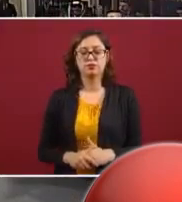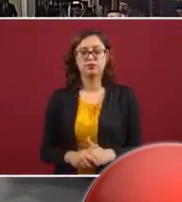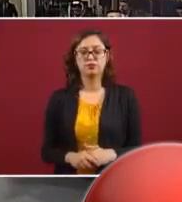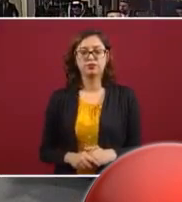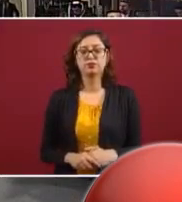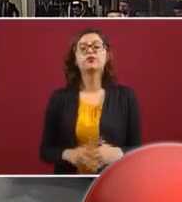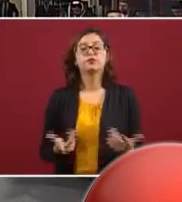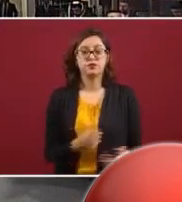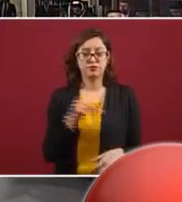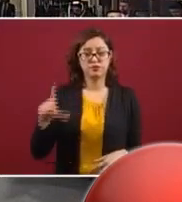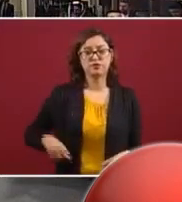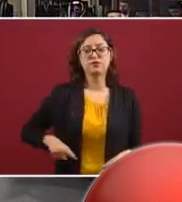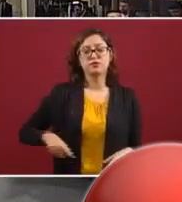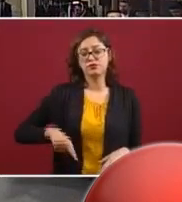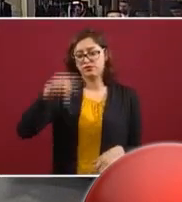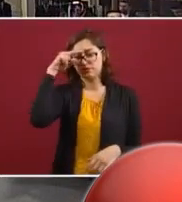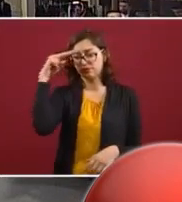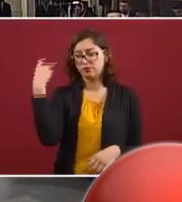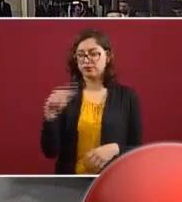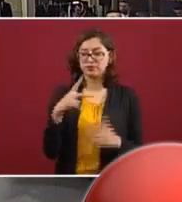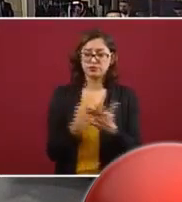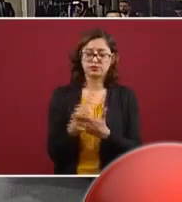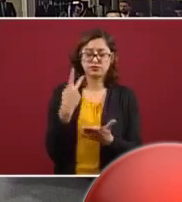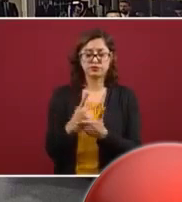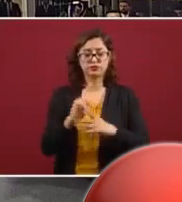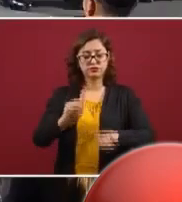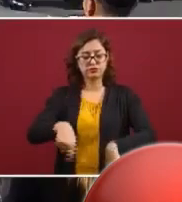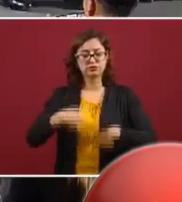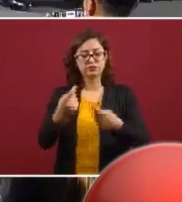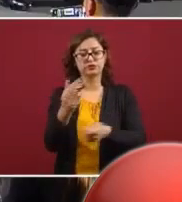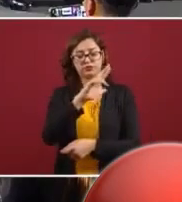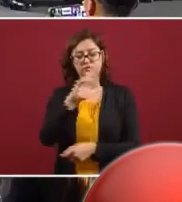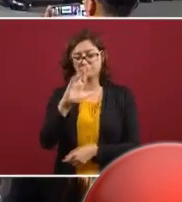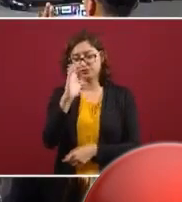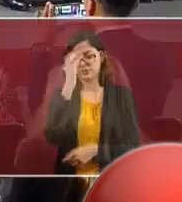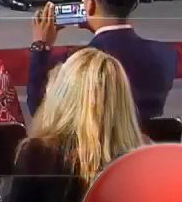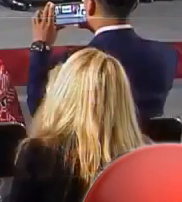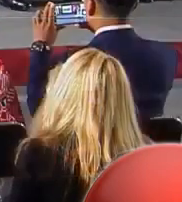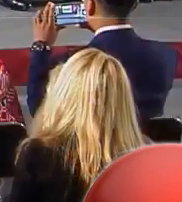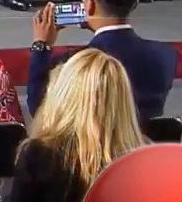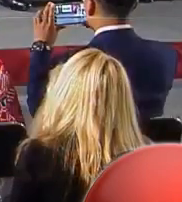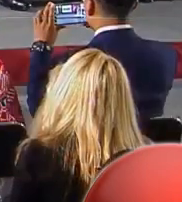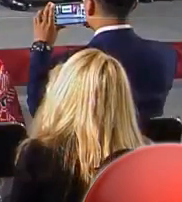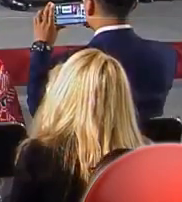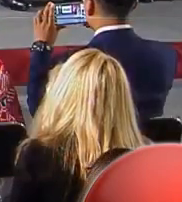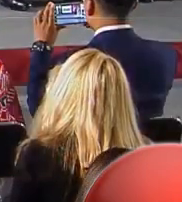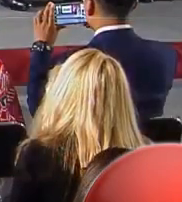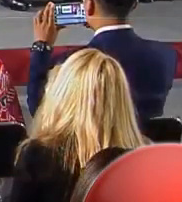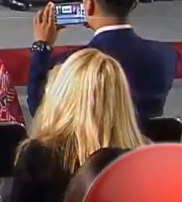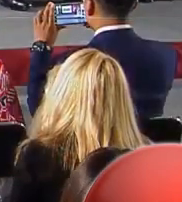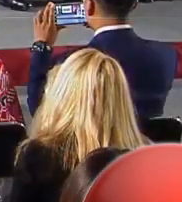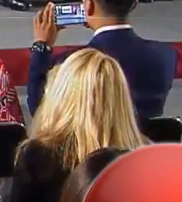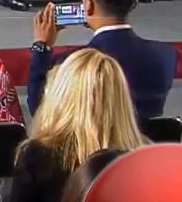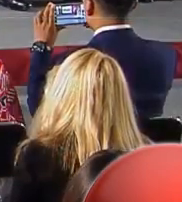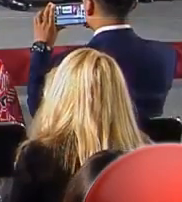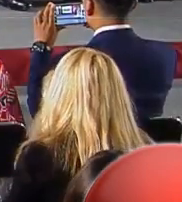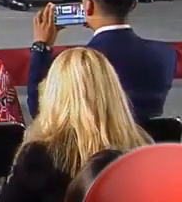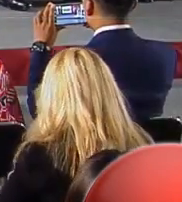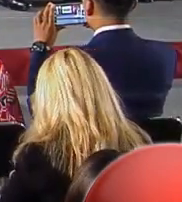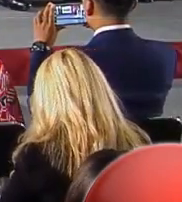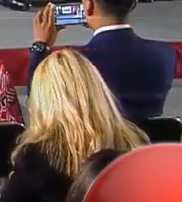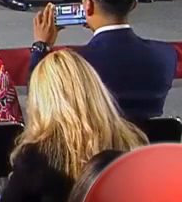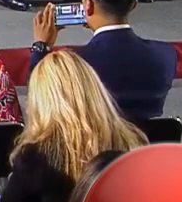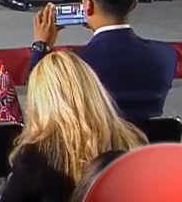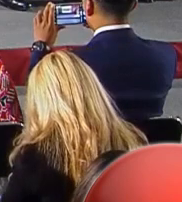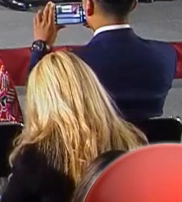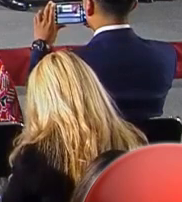el Gobierno de México les da este reconocimiento y le reconoce con la esperanza de hacerlo extensivo a los miles de jóvenes que están en cada